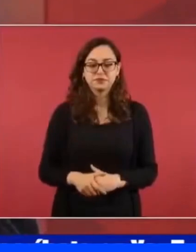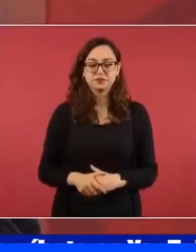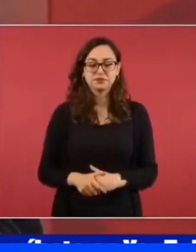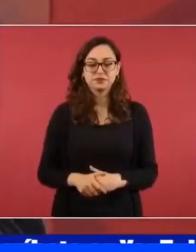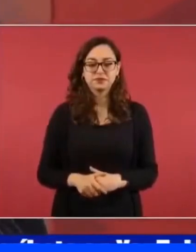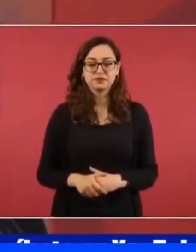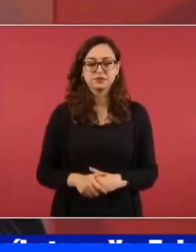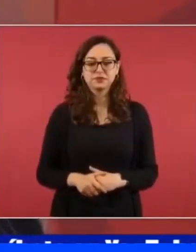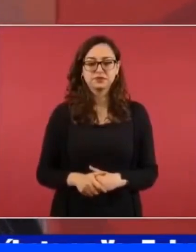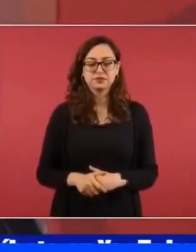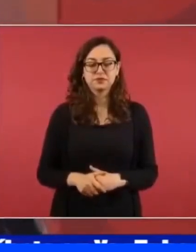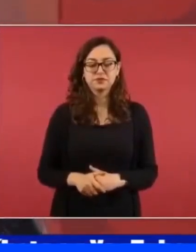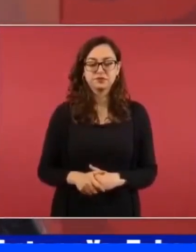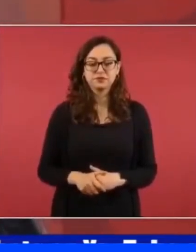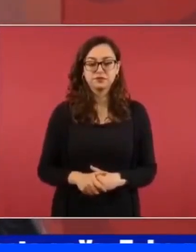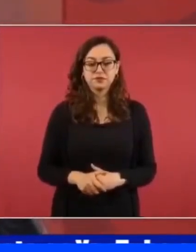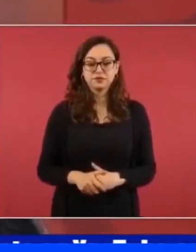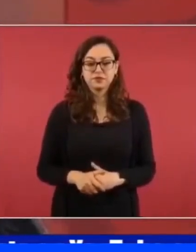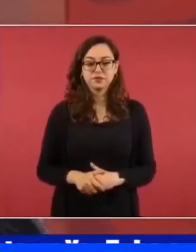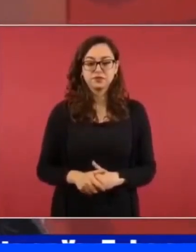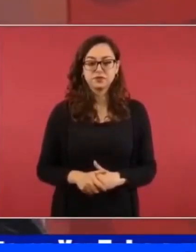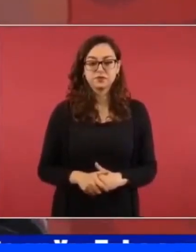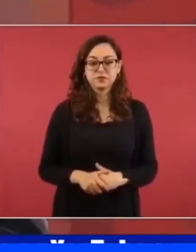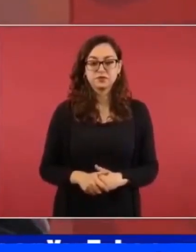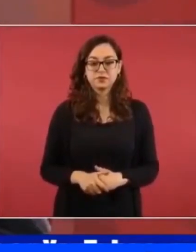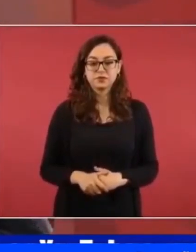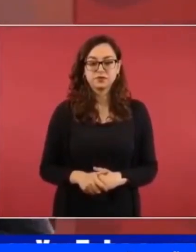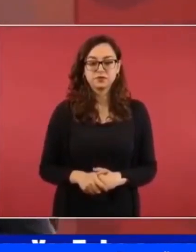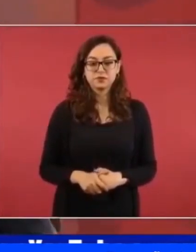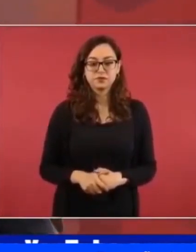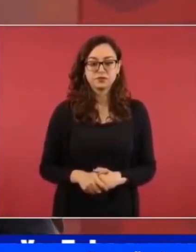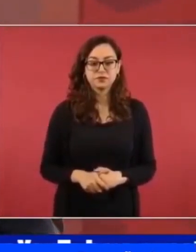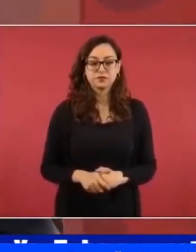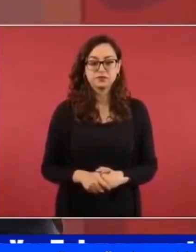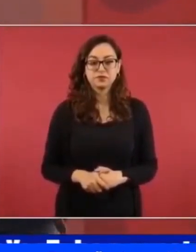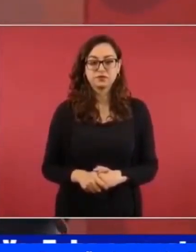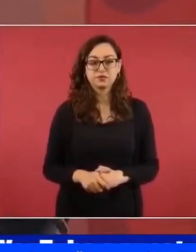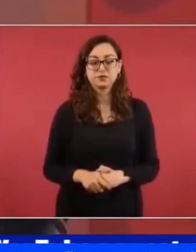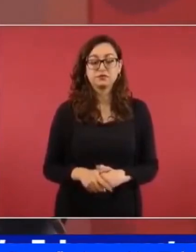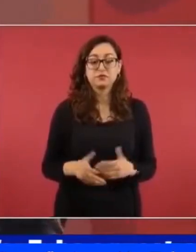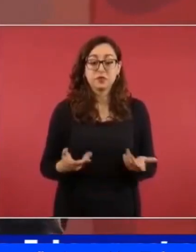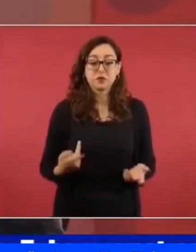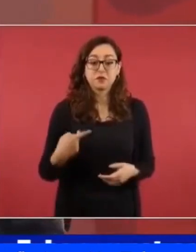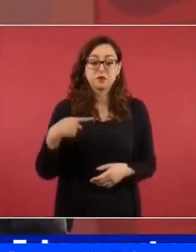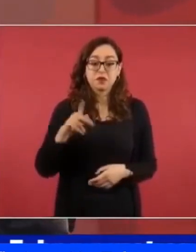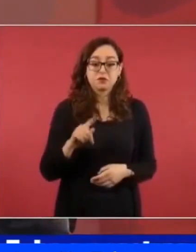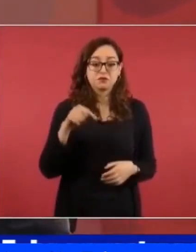Tengo entendido que este mismo grupo